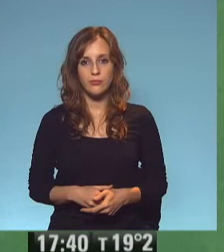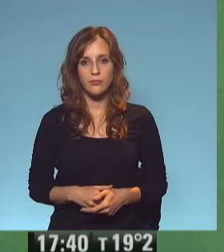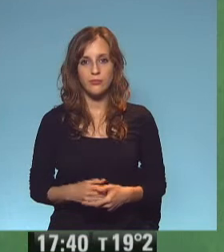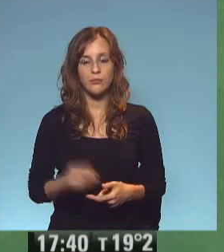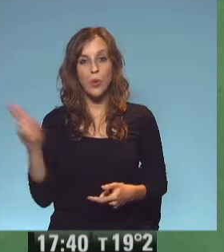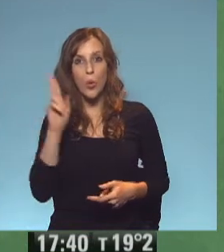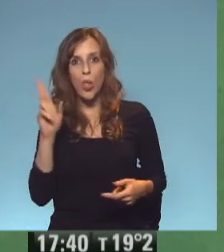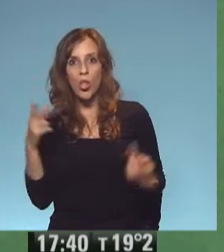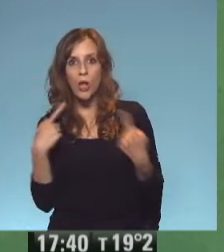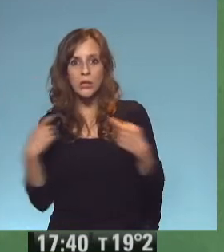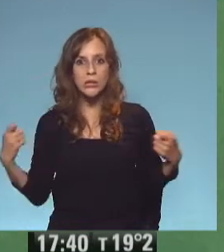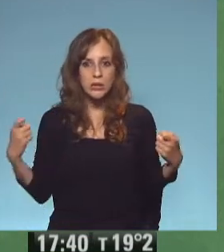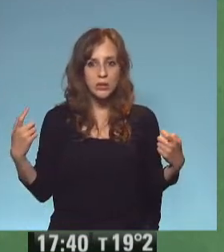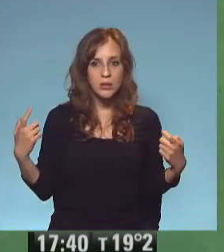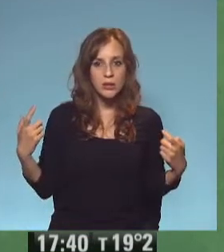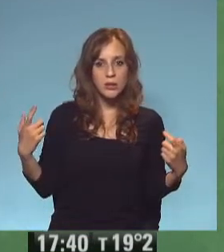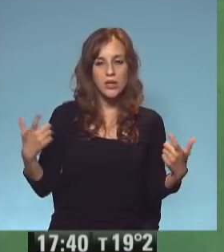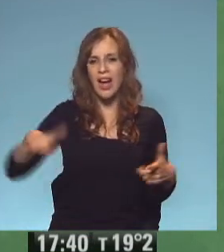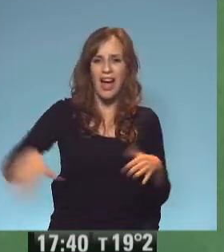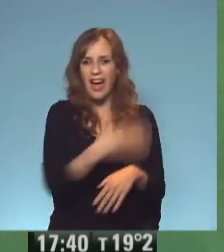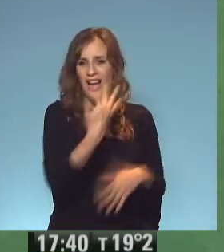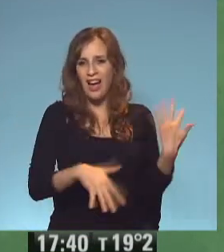¿Qué está pasando? ¡Vamos!